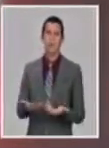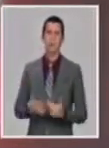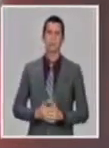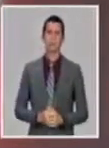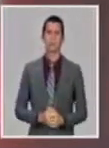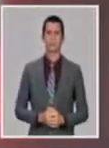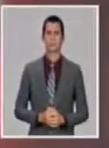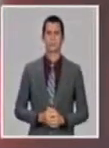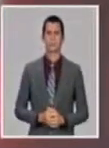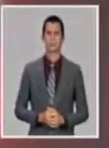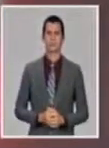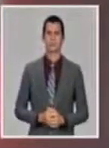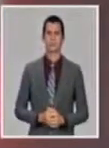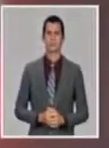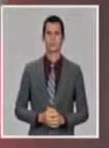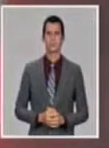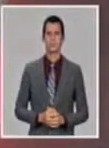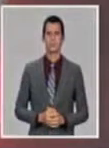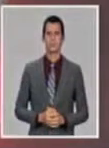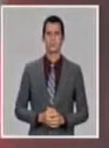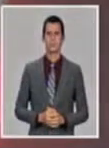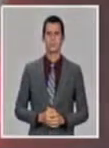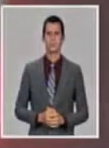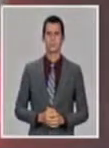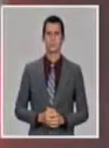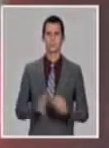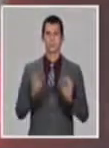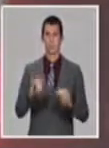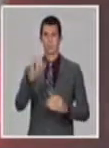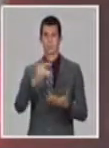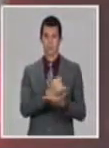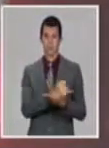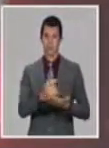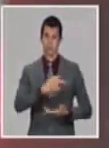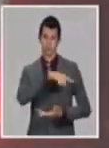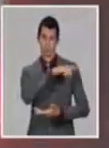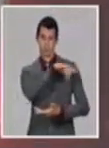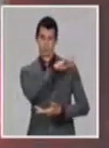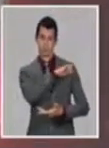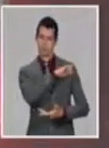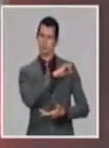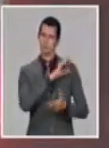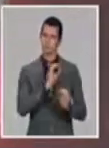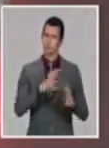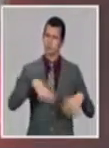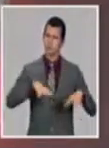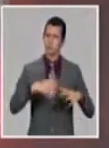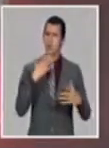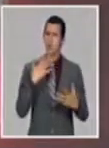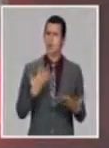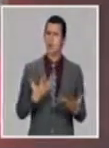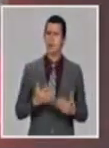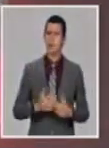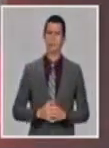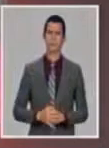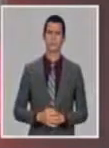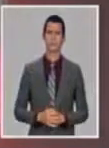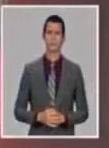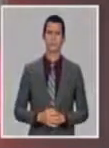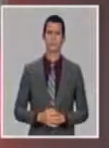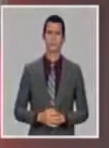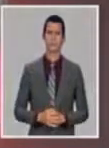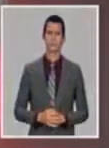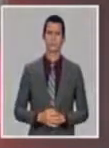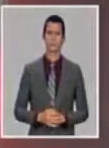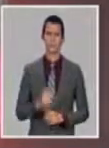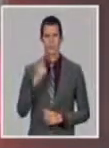las últimas 6 semanas, como habíamos comentado. El mayor número de casos nuevos, bueno, lo vimos, Brasil,